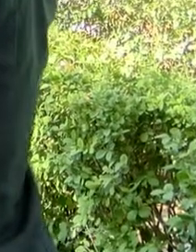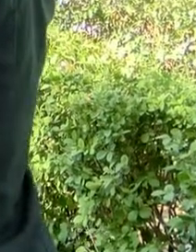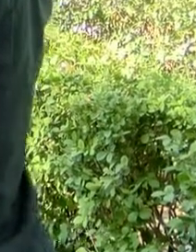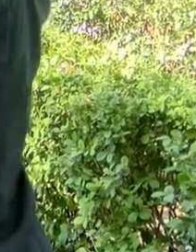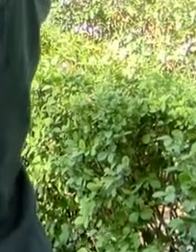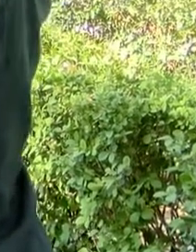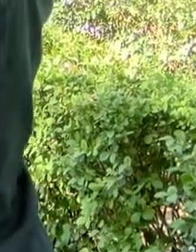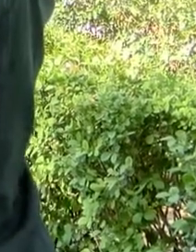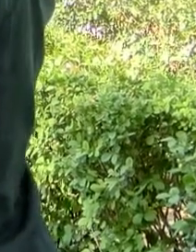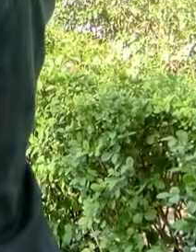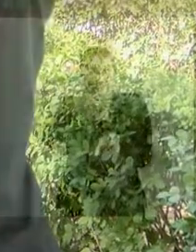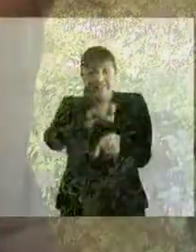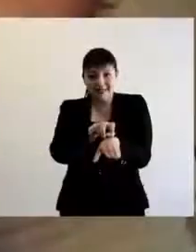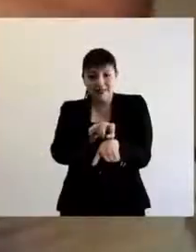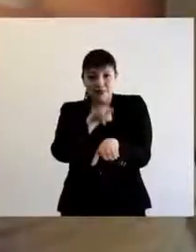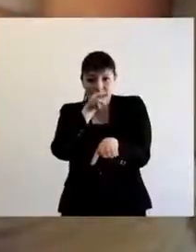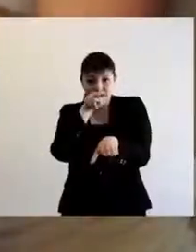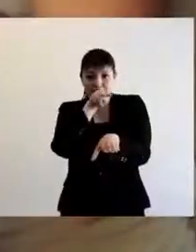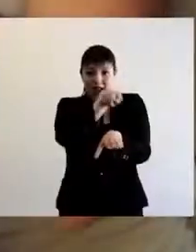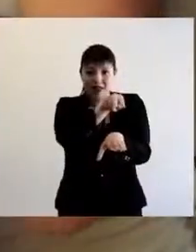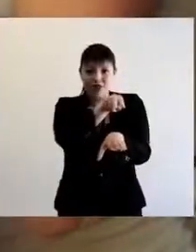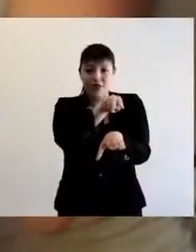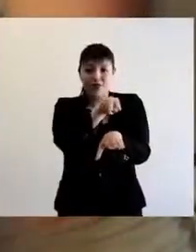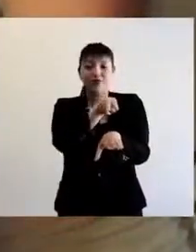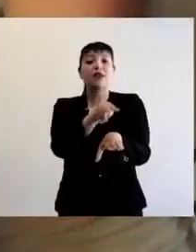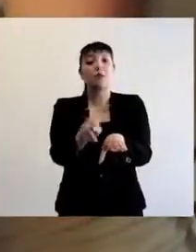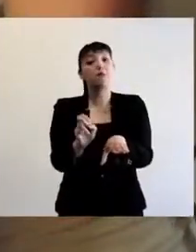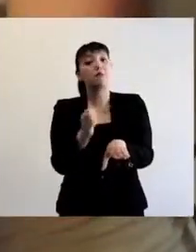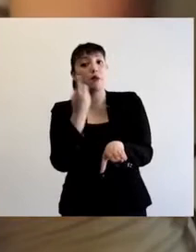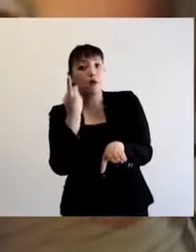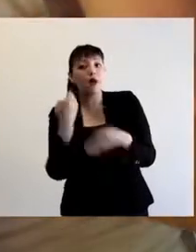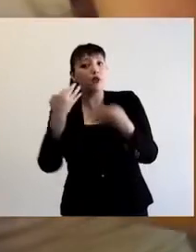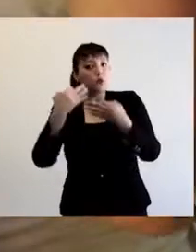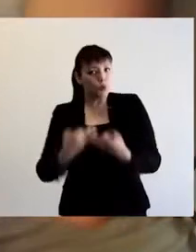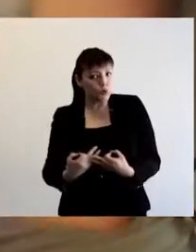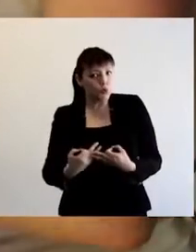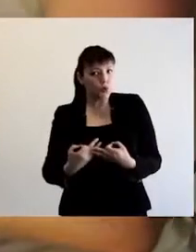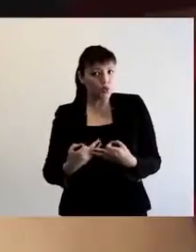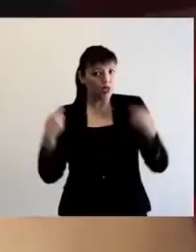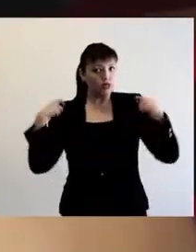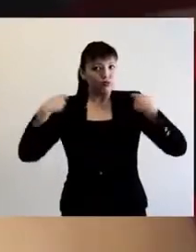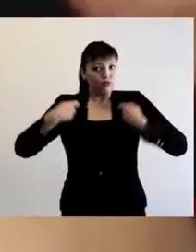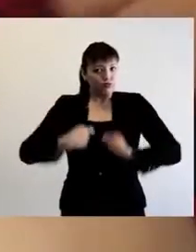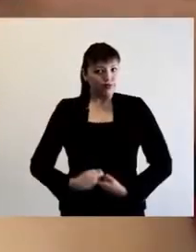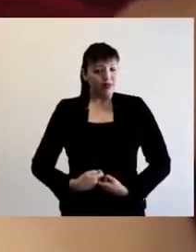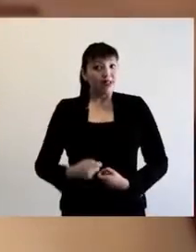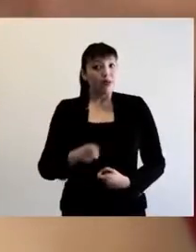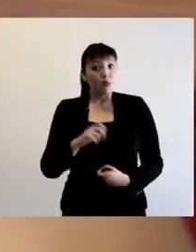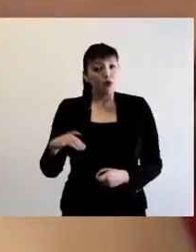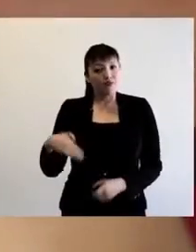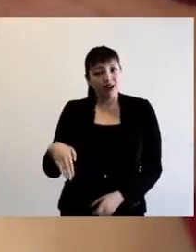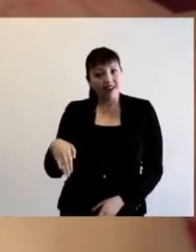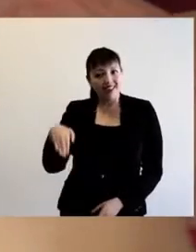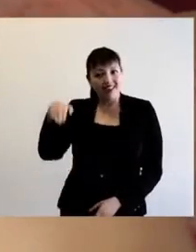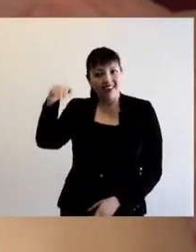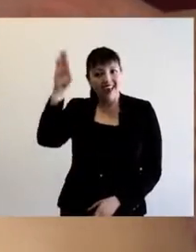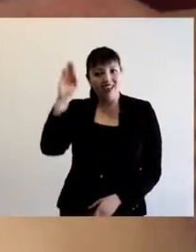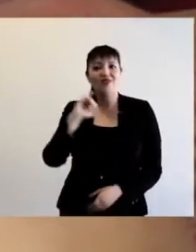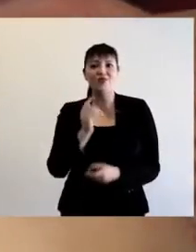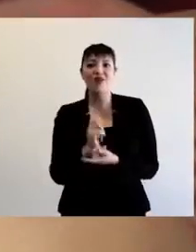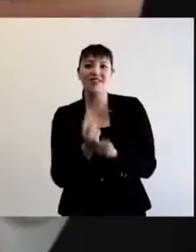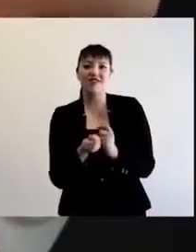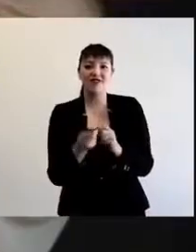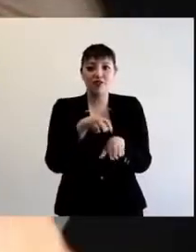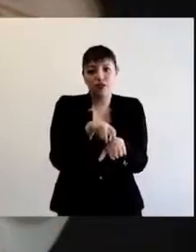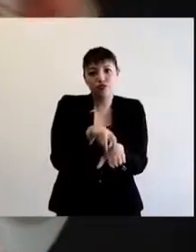ley siempre tiene que establecer ciertos rangos objetivos para fijar límites. Pero el llamado que nosotros hacemos a